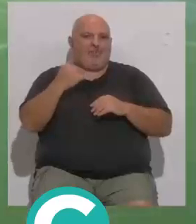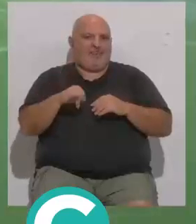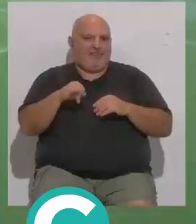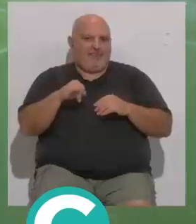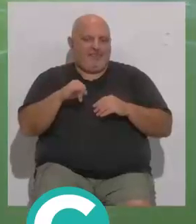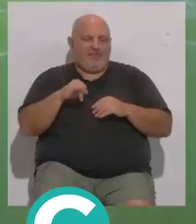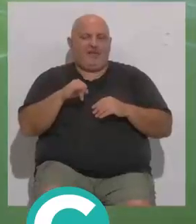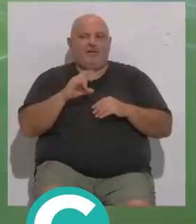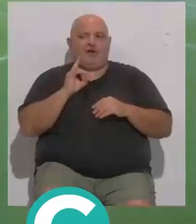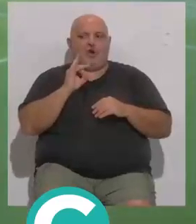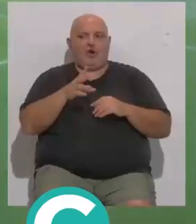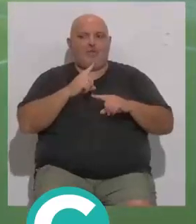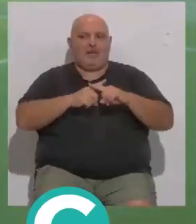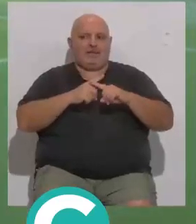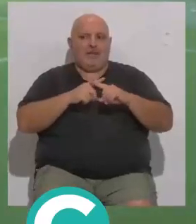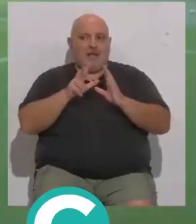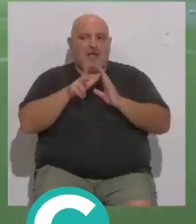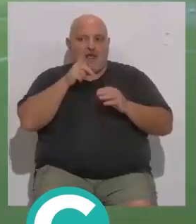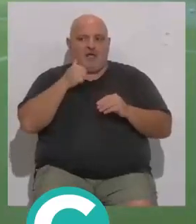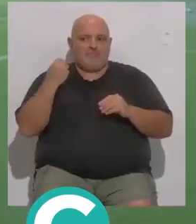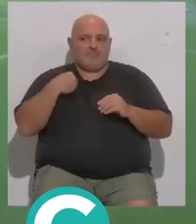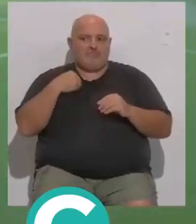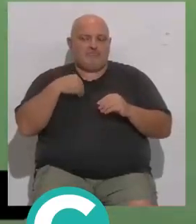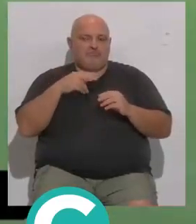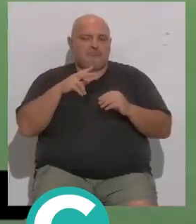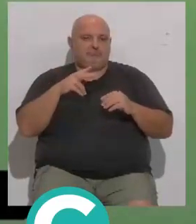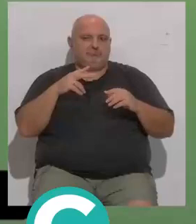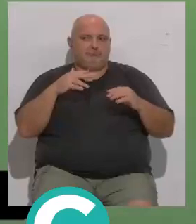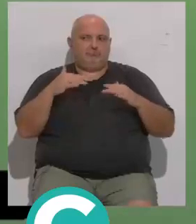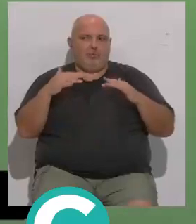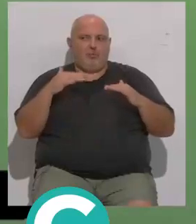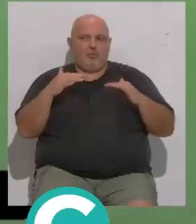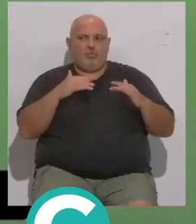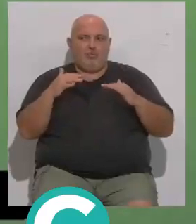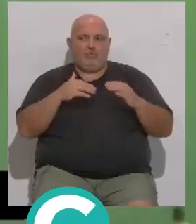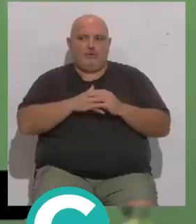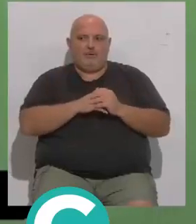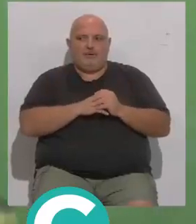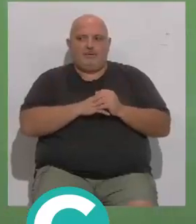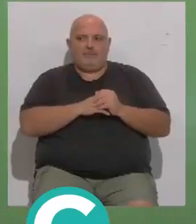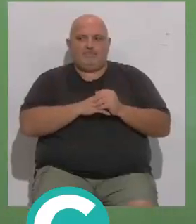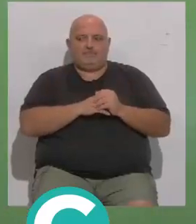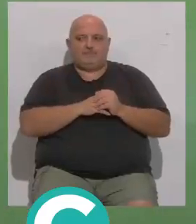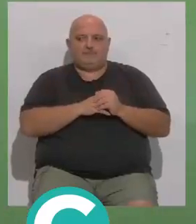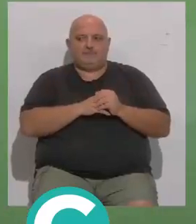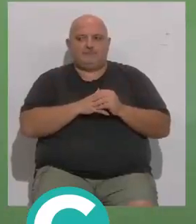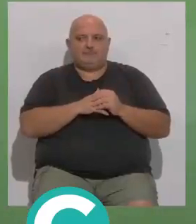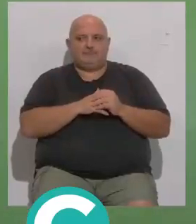marcaba el gol del empate, que luego veremos, tras una excelente galopada de Quiquín, que